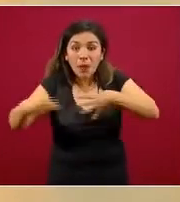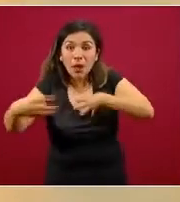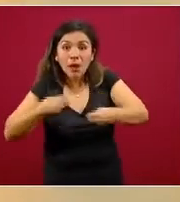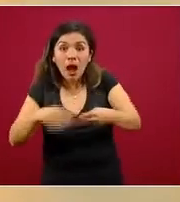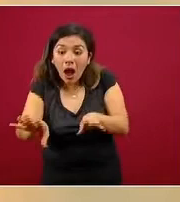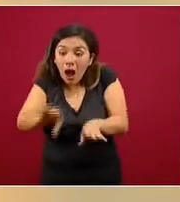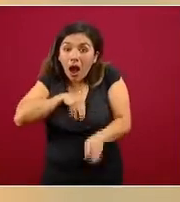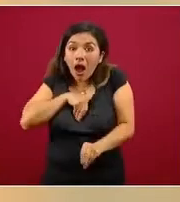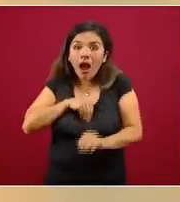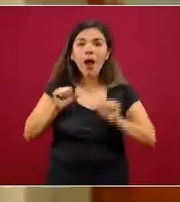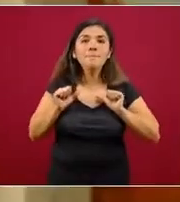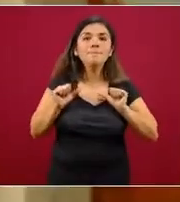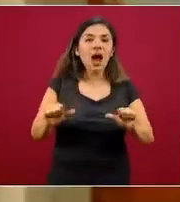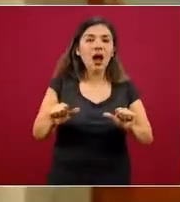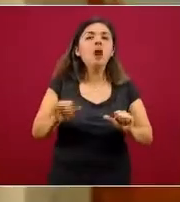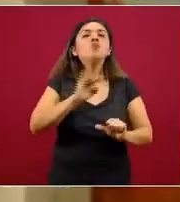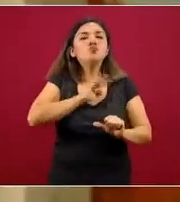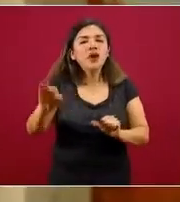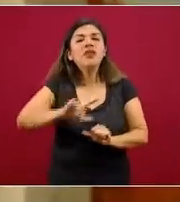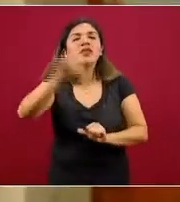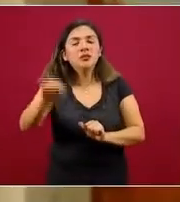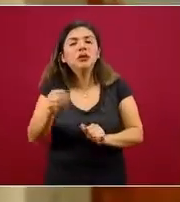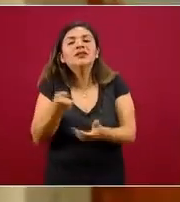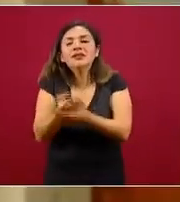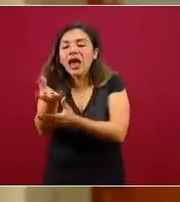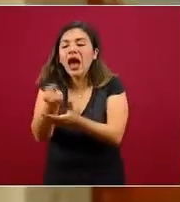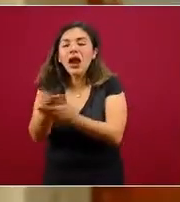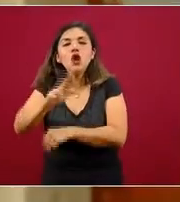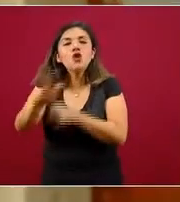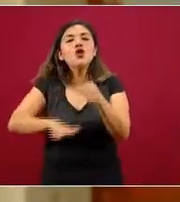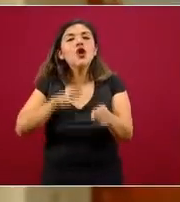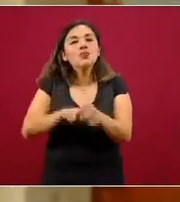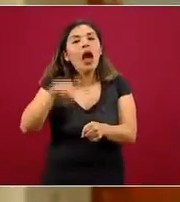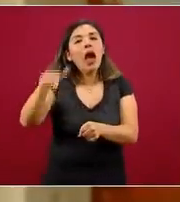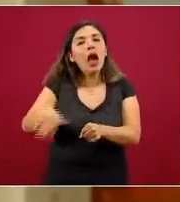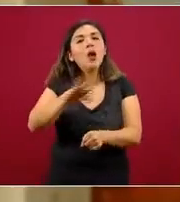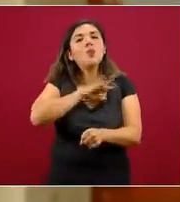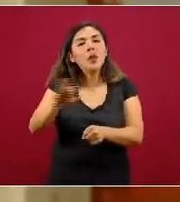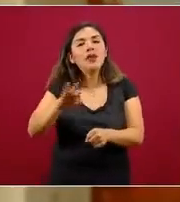de riesgo alto reanudar su movilidad, lo cual les